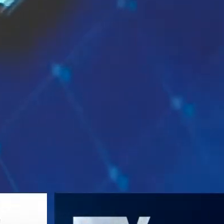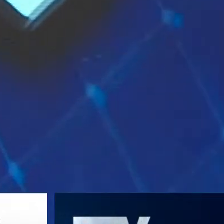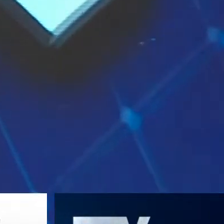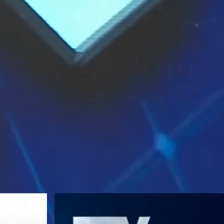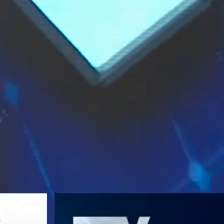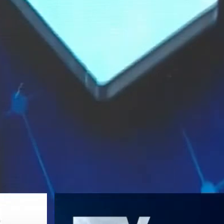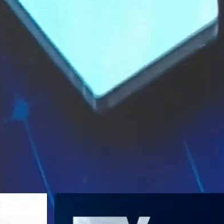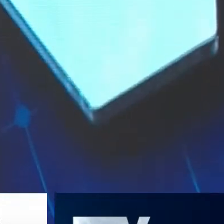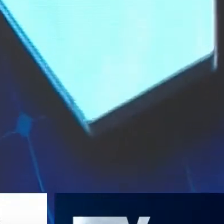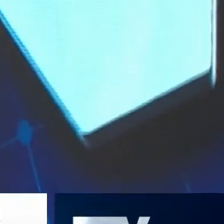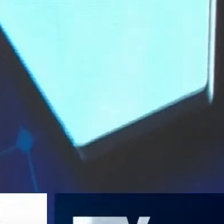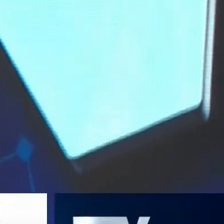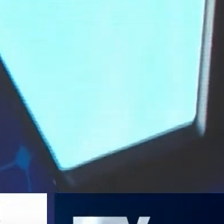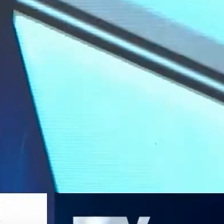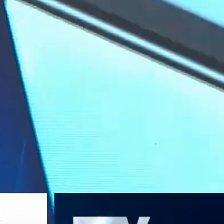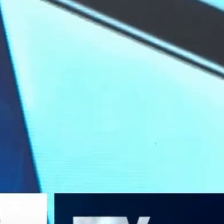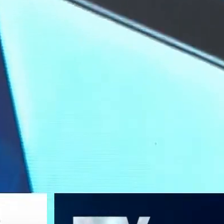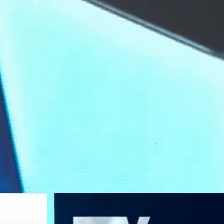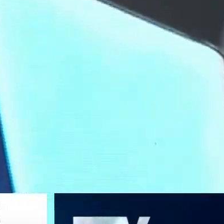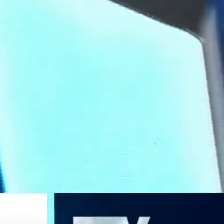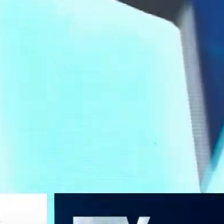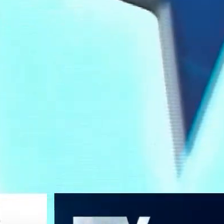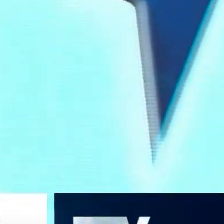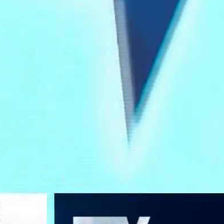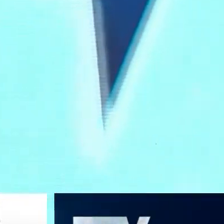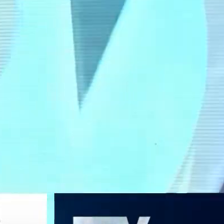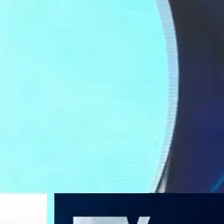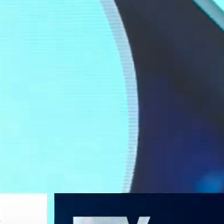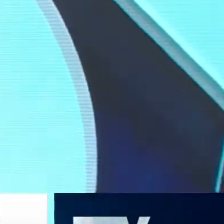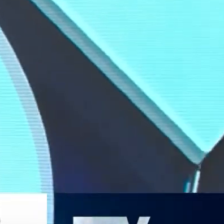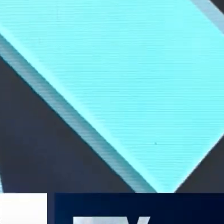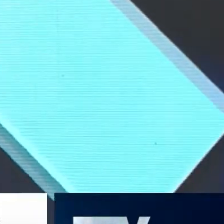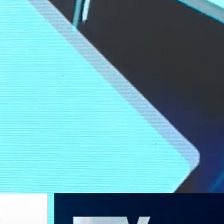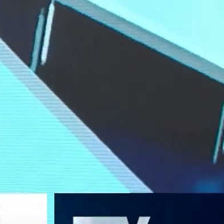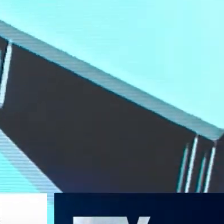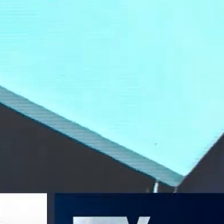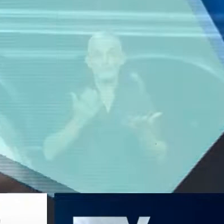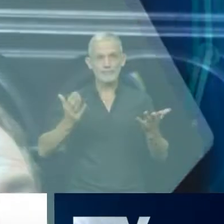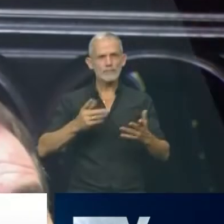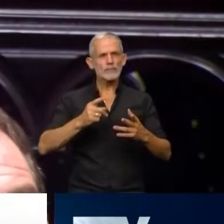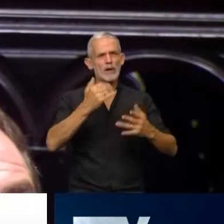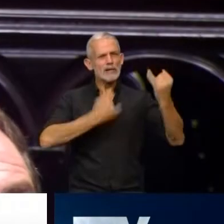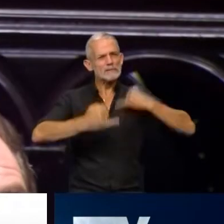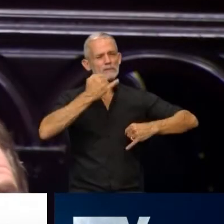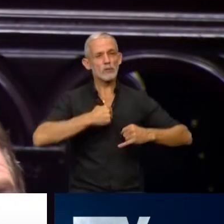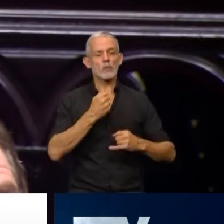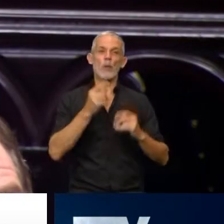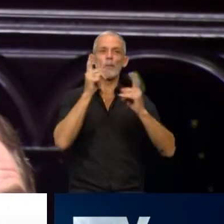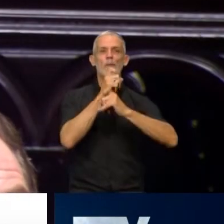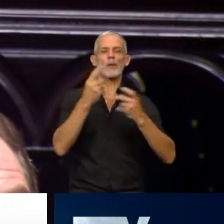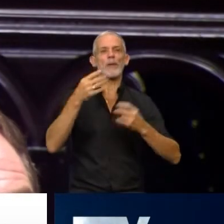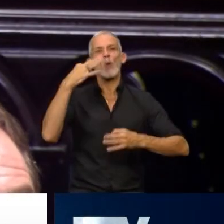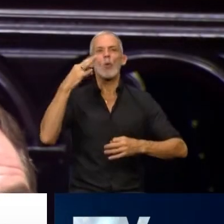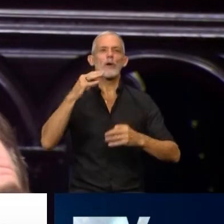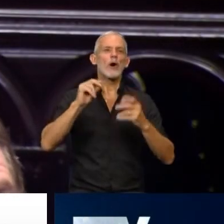porque era realmente necesaria, así lo afirmó, sino que el problema es que nuestro país no crece. Lo vemos. Se nos dijo también que el problema, el